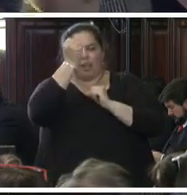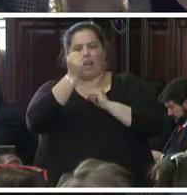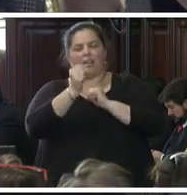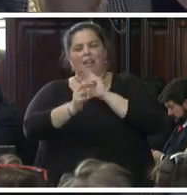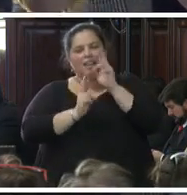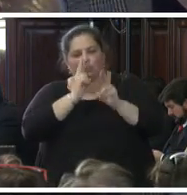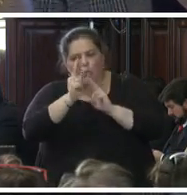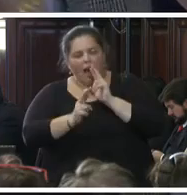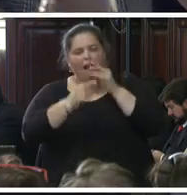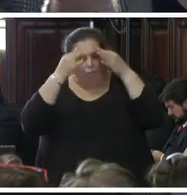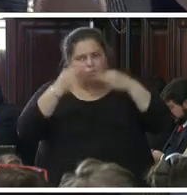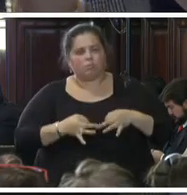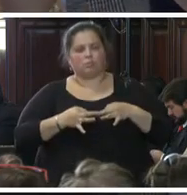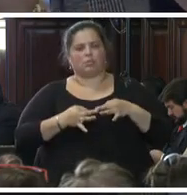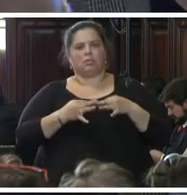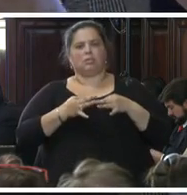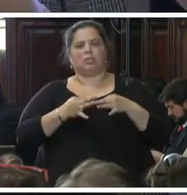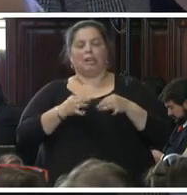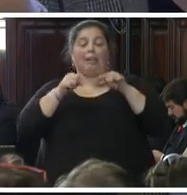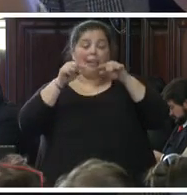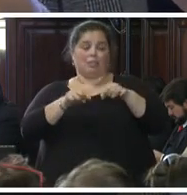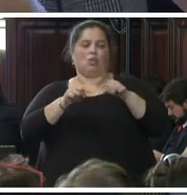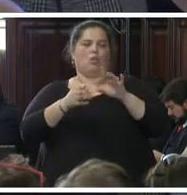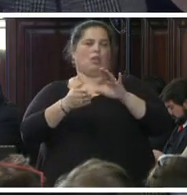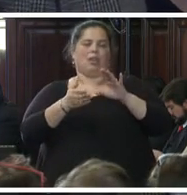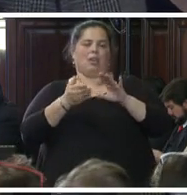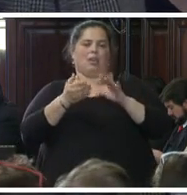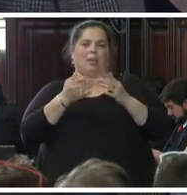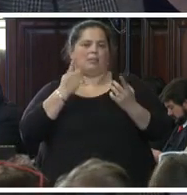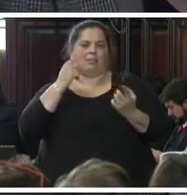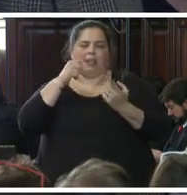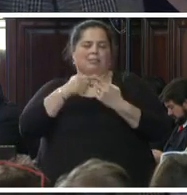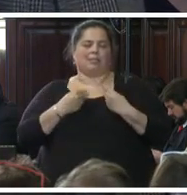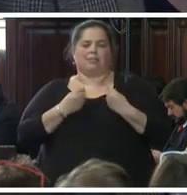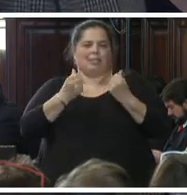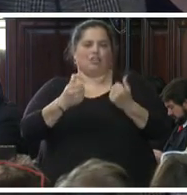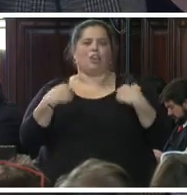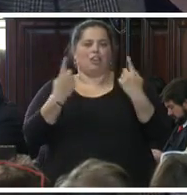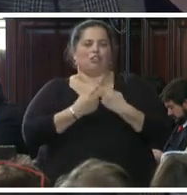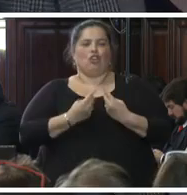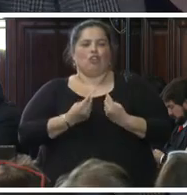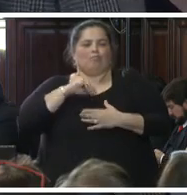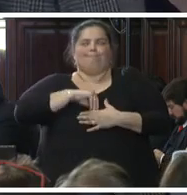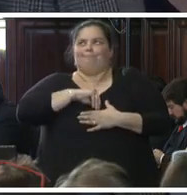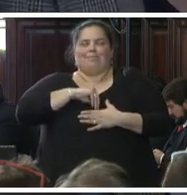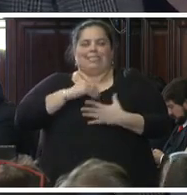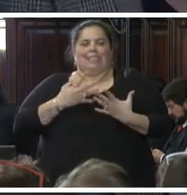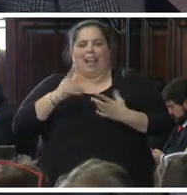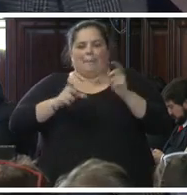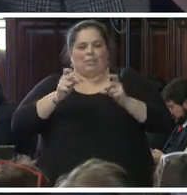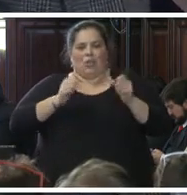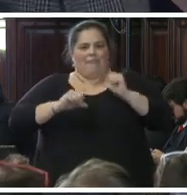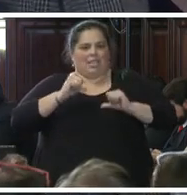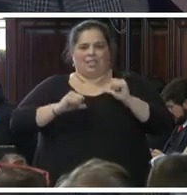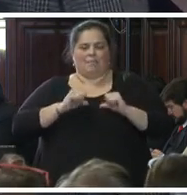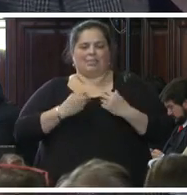concretos que es un poco la la sensación de impotencia que tienen las víctimas